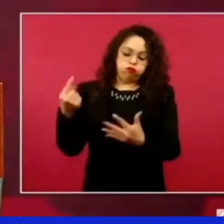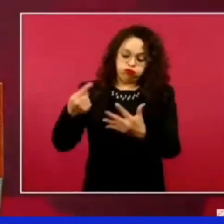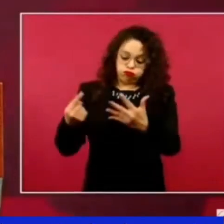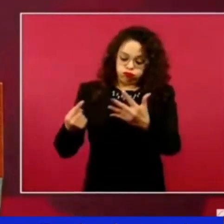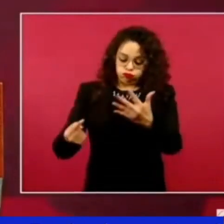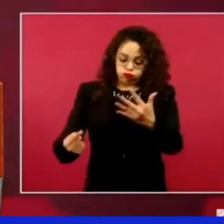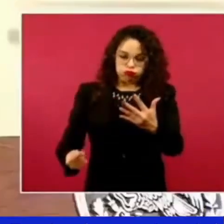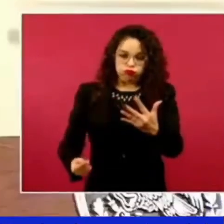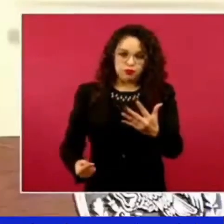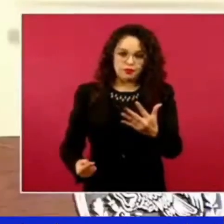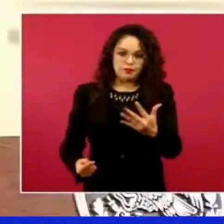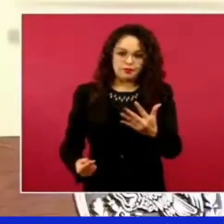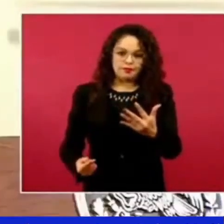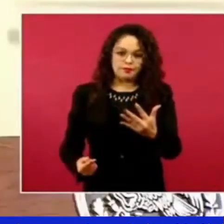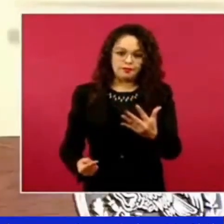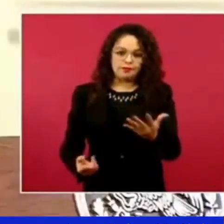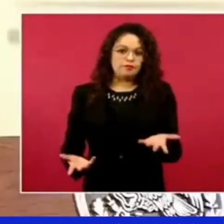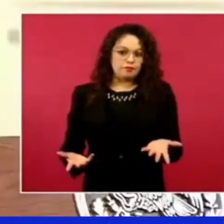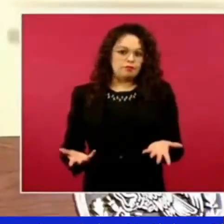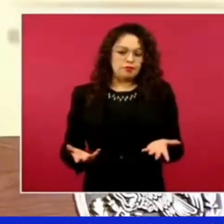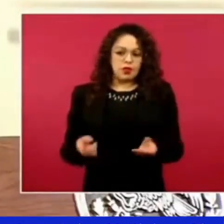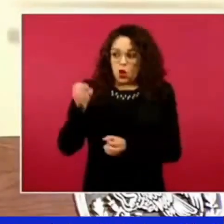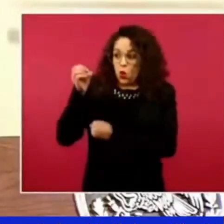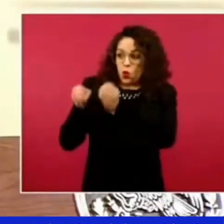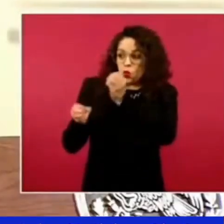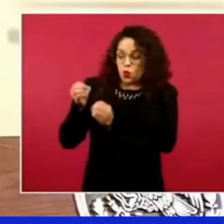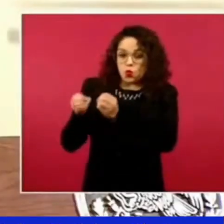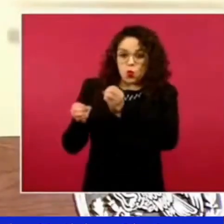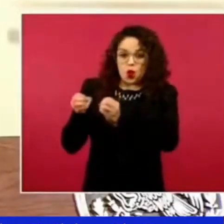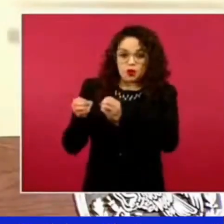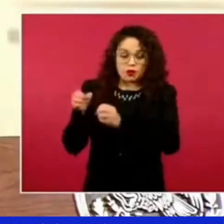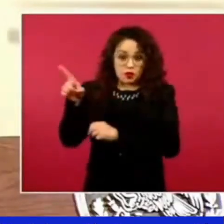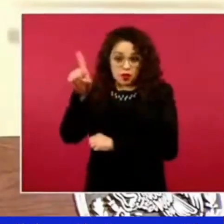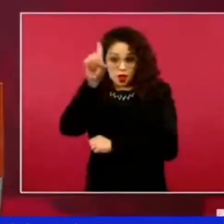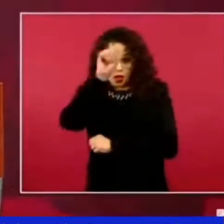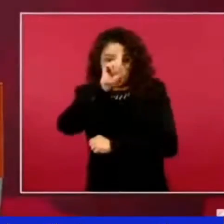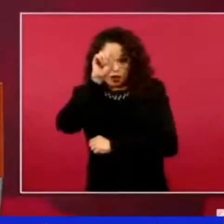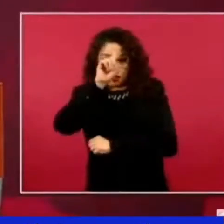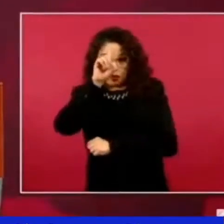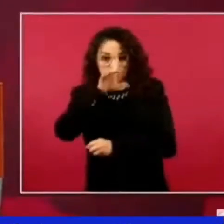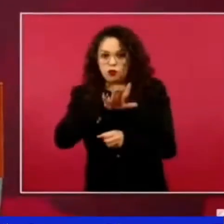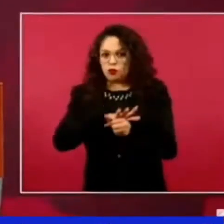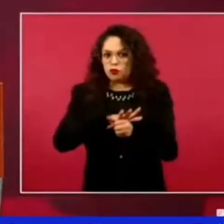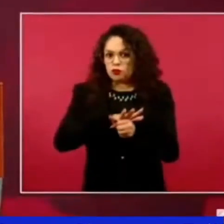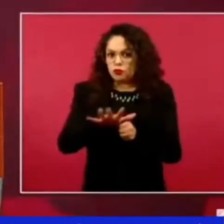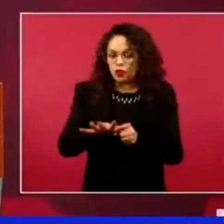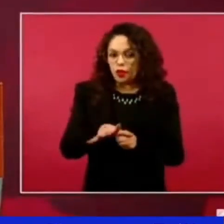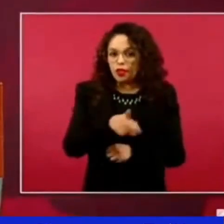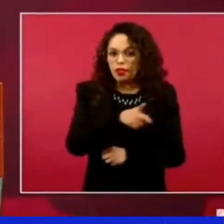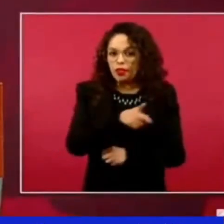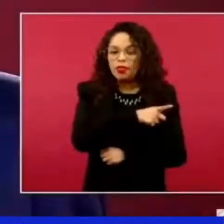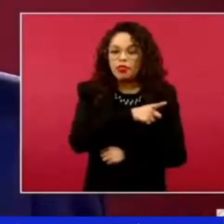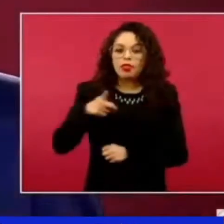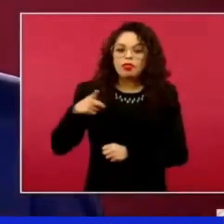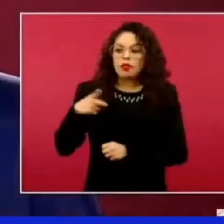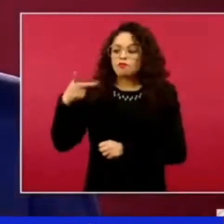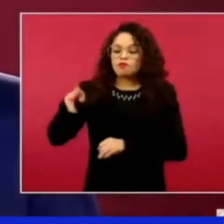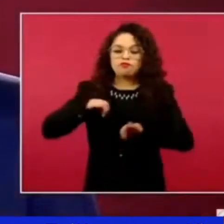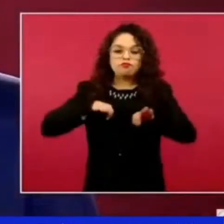La recomendación a los jueces es que actúen con honestidad,